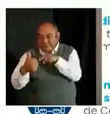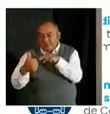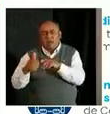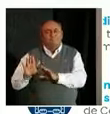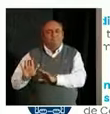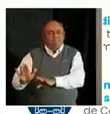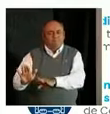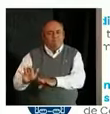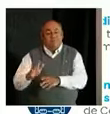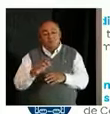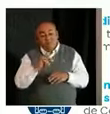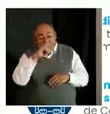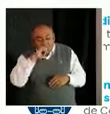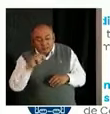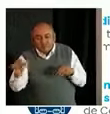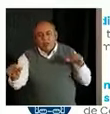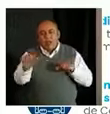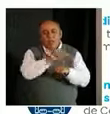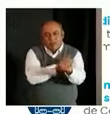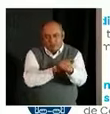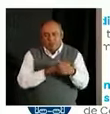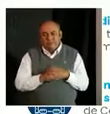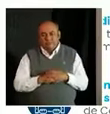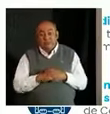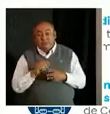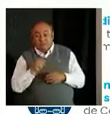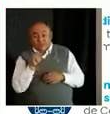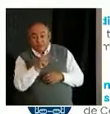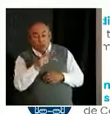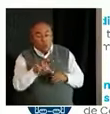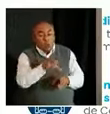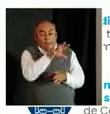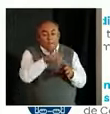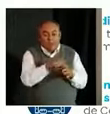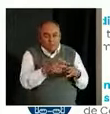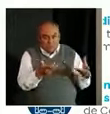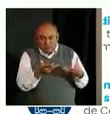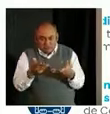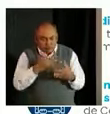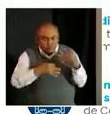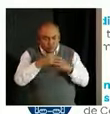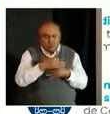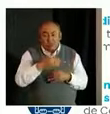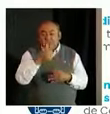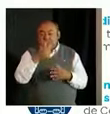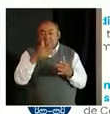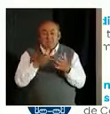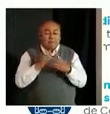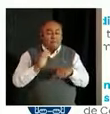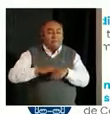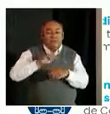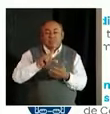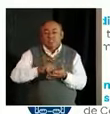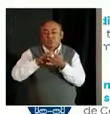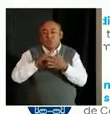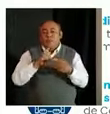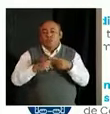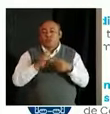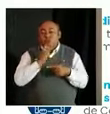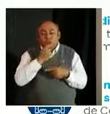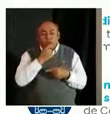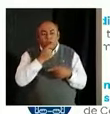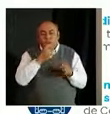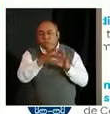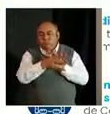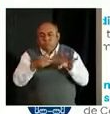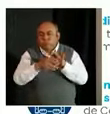un momento dado hasta 6 metros cúbicos, es decir, 1,200 por 5 dan hasta 6 metros cúbicos. Sin embargo, normalmente se trabajan